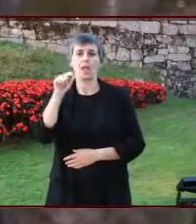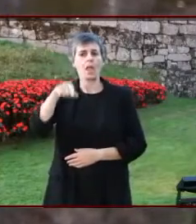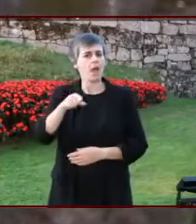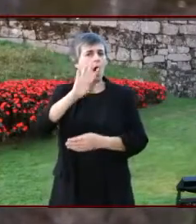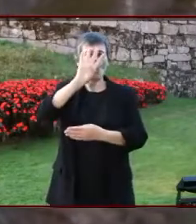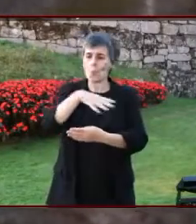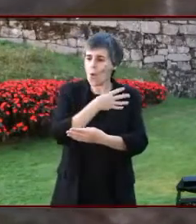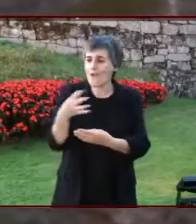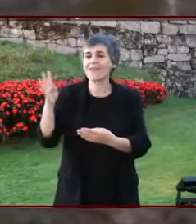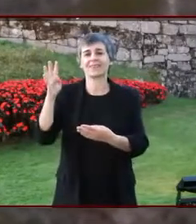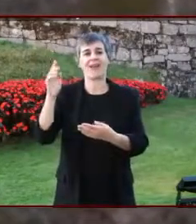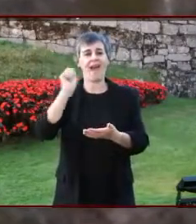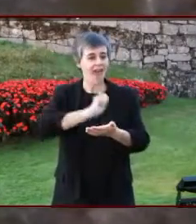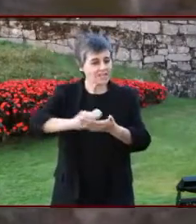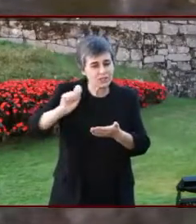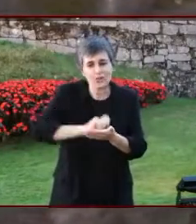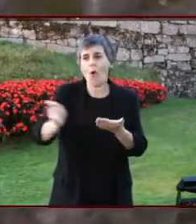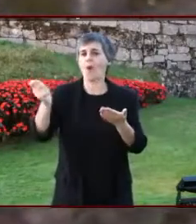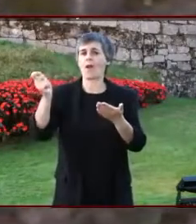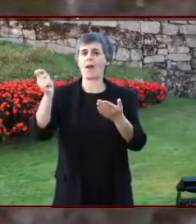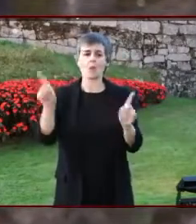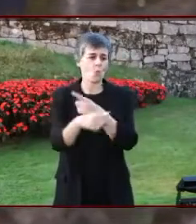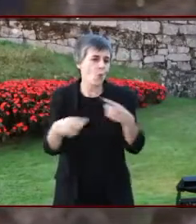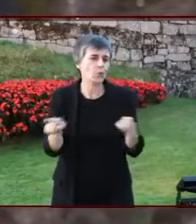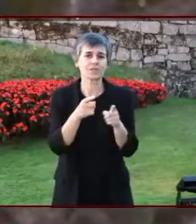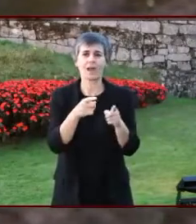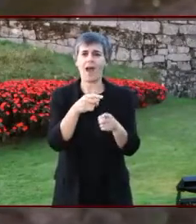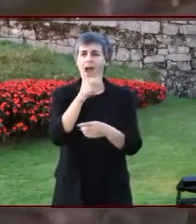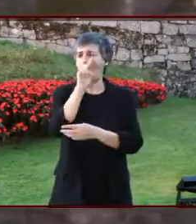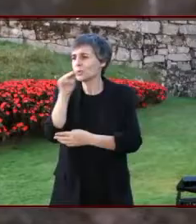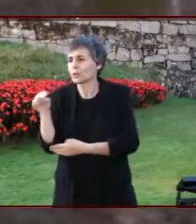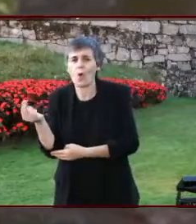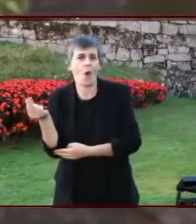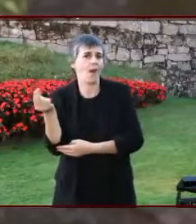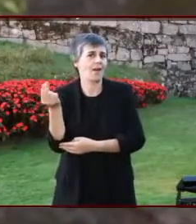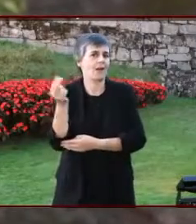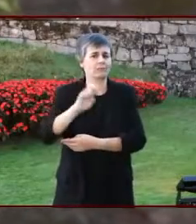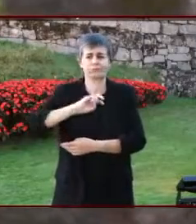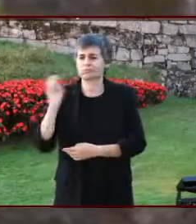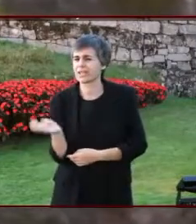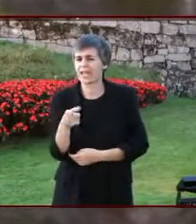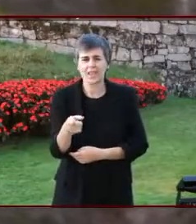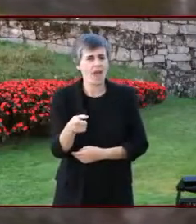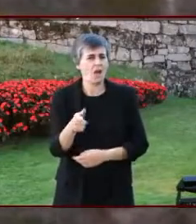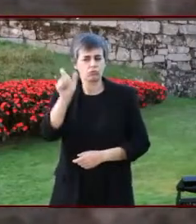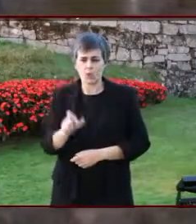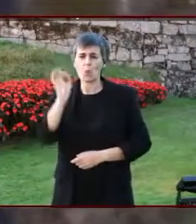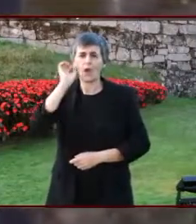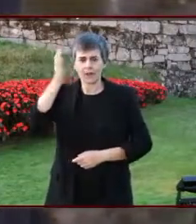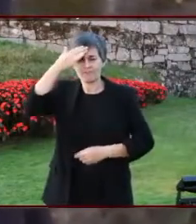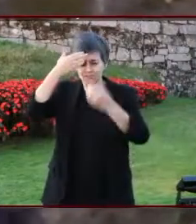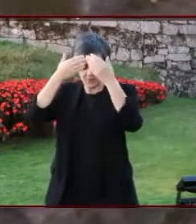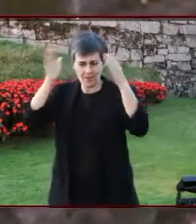era música, era pintora, era unha muller progresista, era